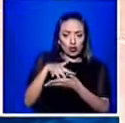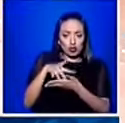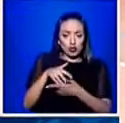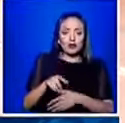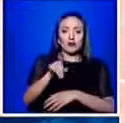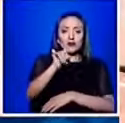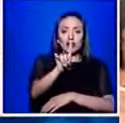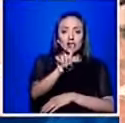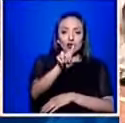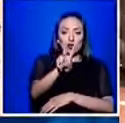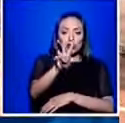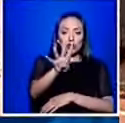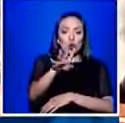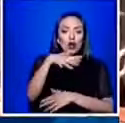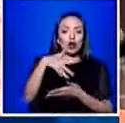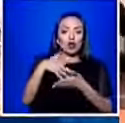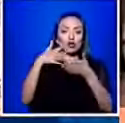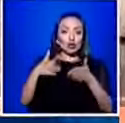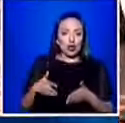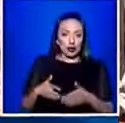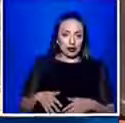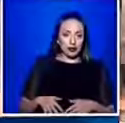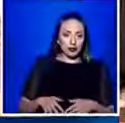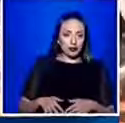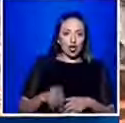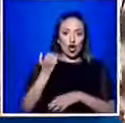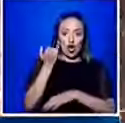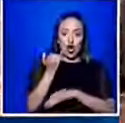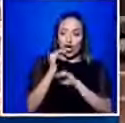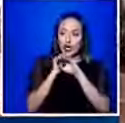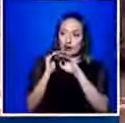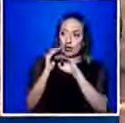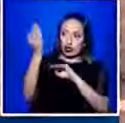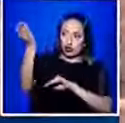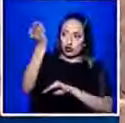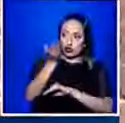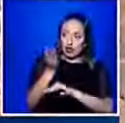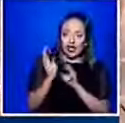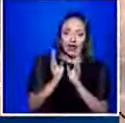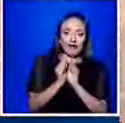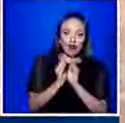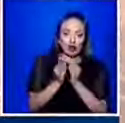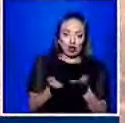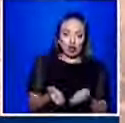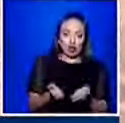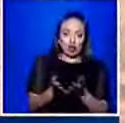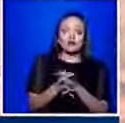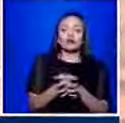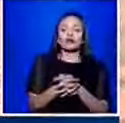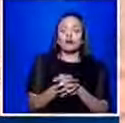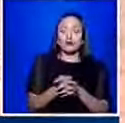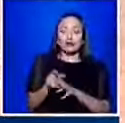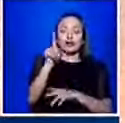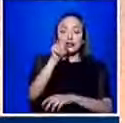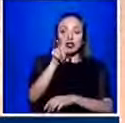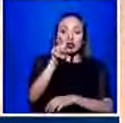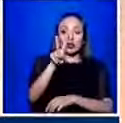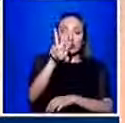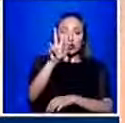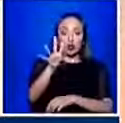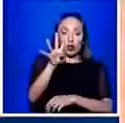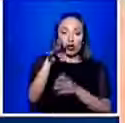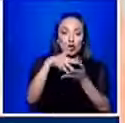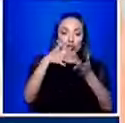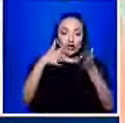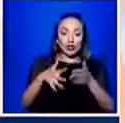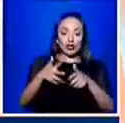Tenemos 124 estudiantes que el día de hoy han sido invitados para el evento del juramento a la bandera. Estos 124 estudiantes están en tercero